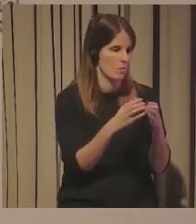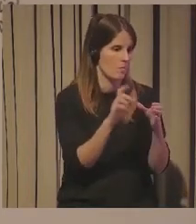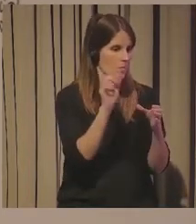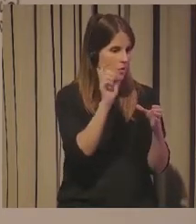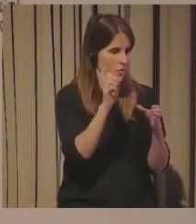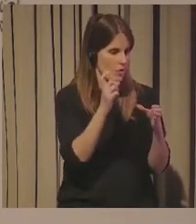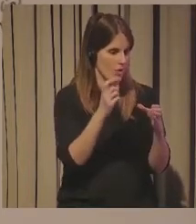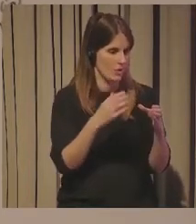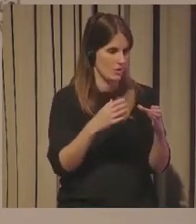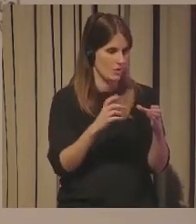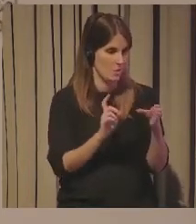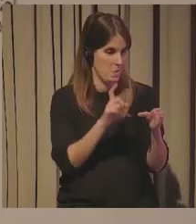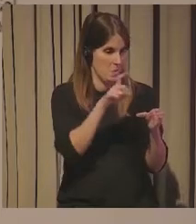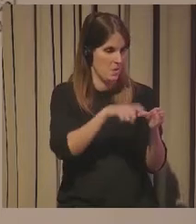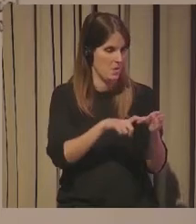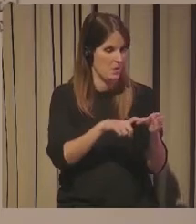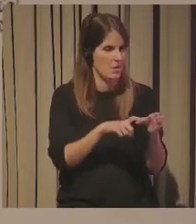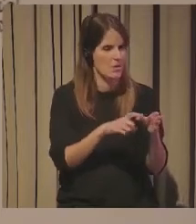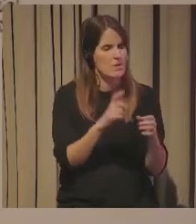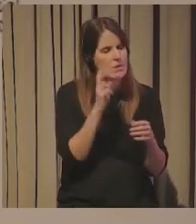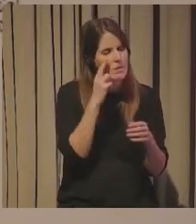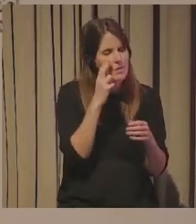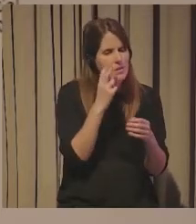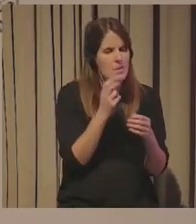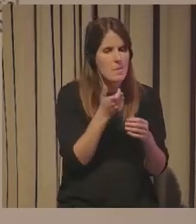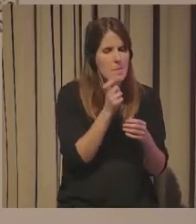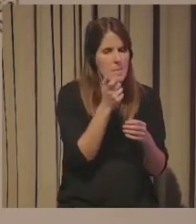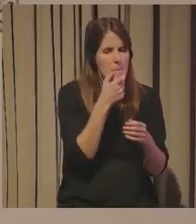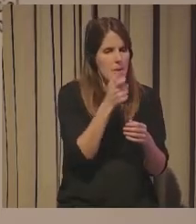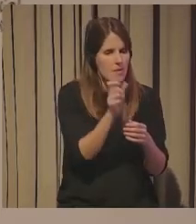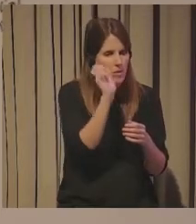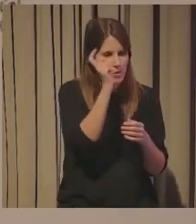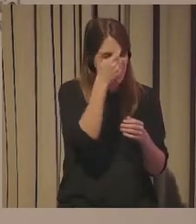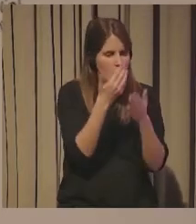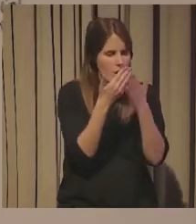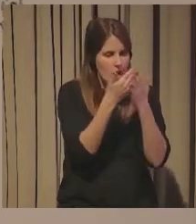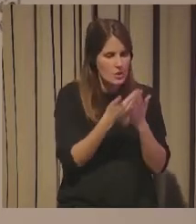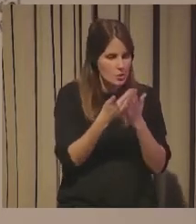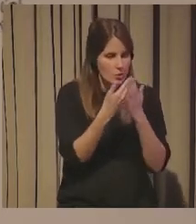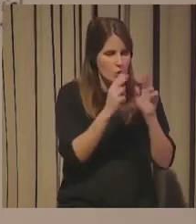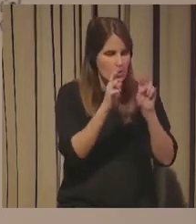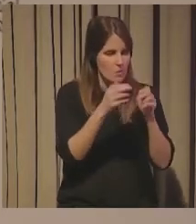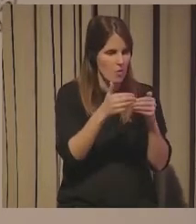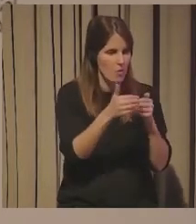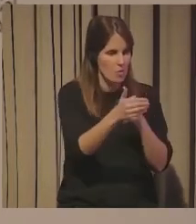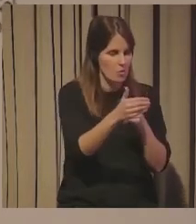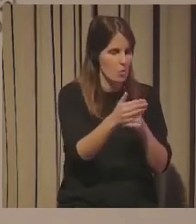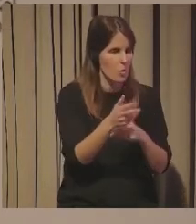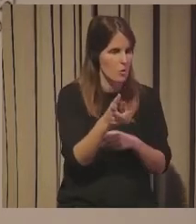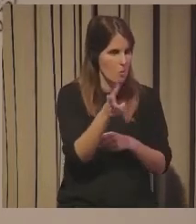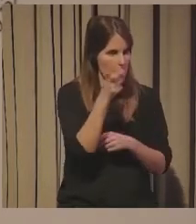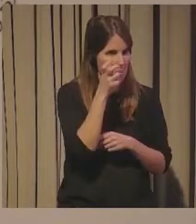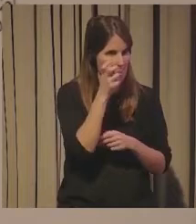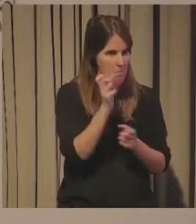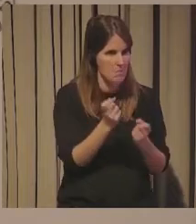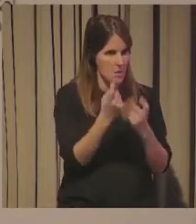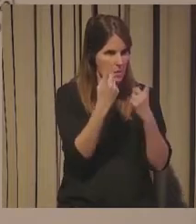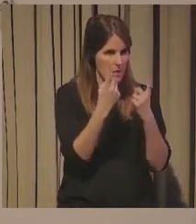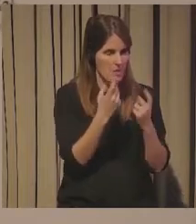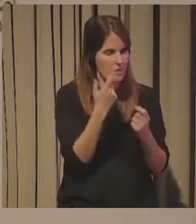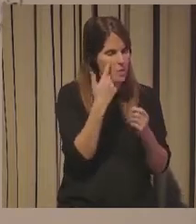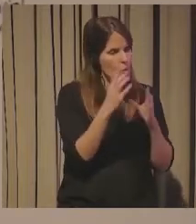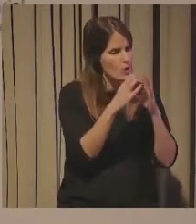vez que oí el término estudios del futuro. Y si mirábamos el catálogo de la